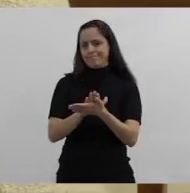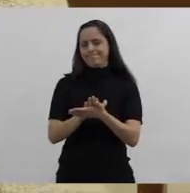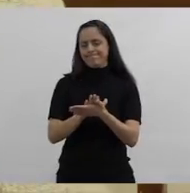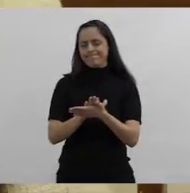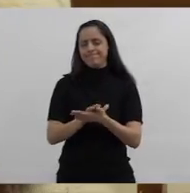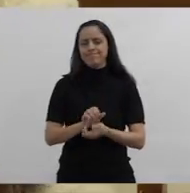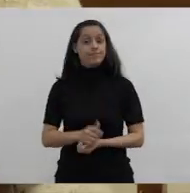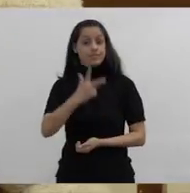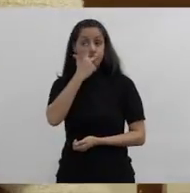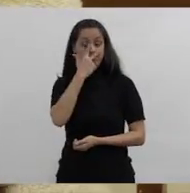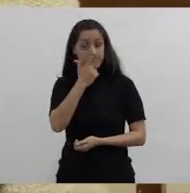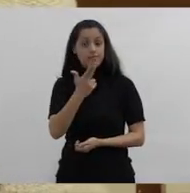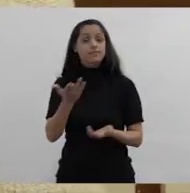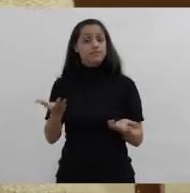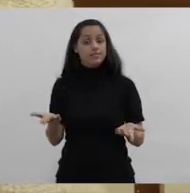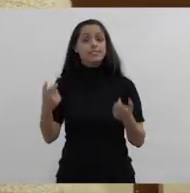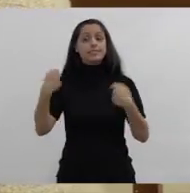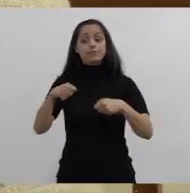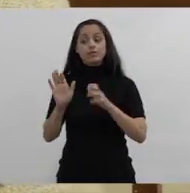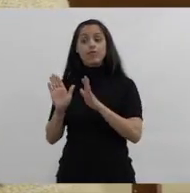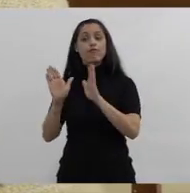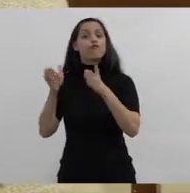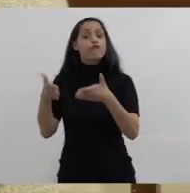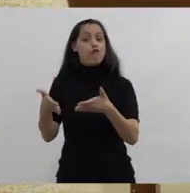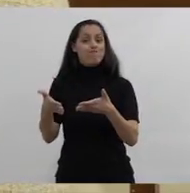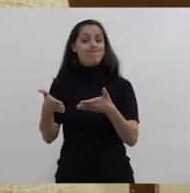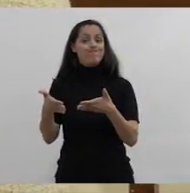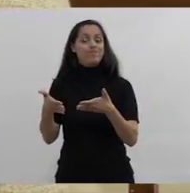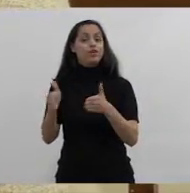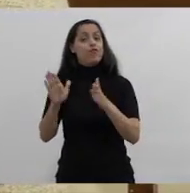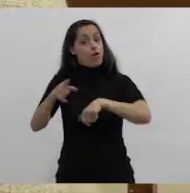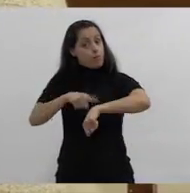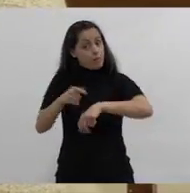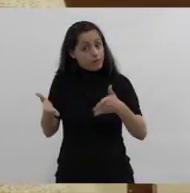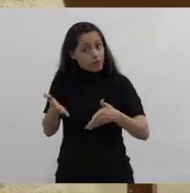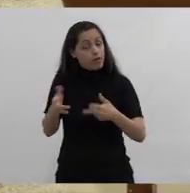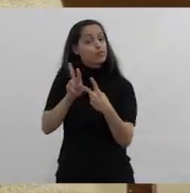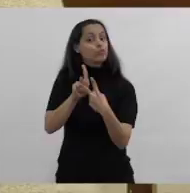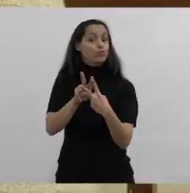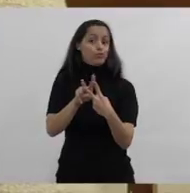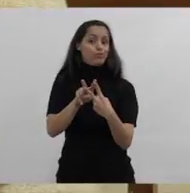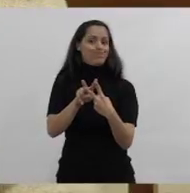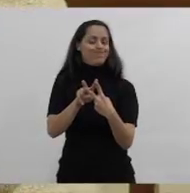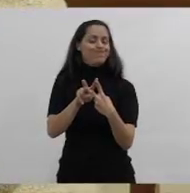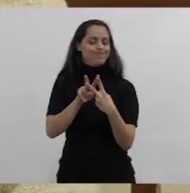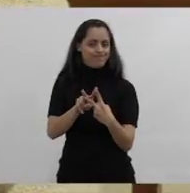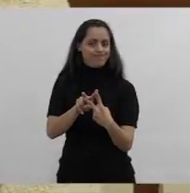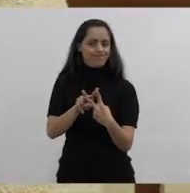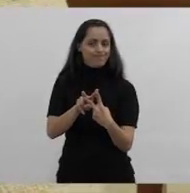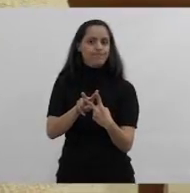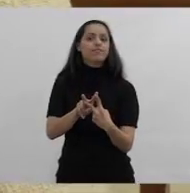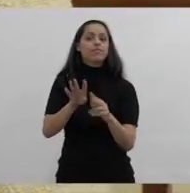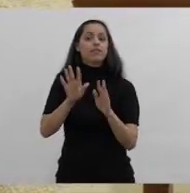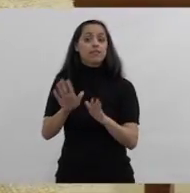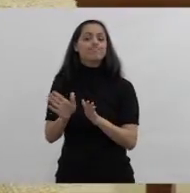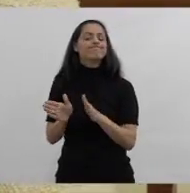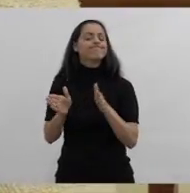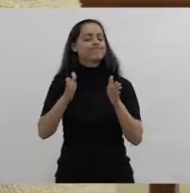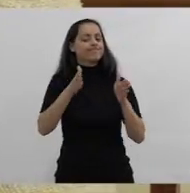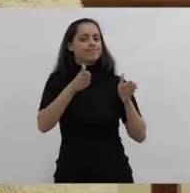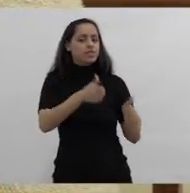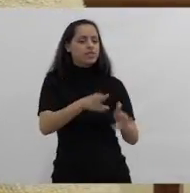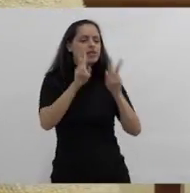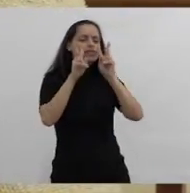XXI. Me parece que donde hay que enfocar en este momento la cuestión es en dos aspectos. Por un lado